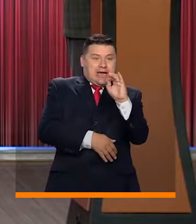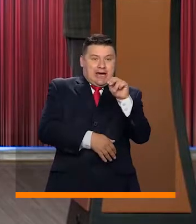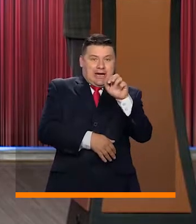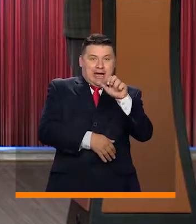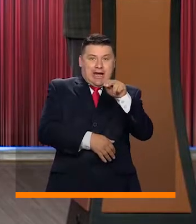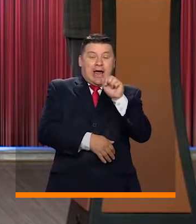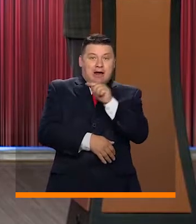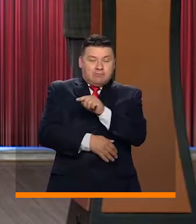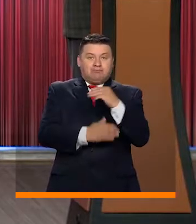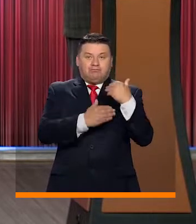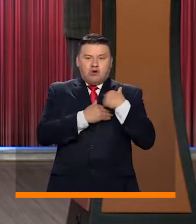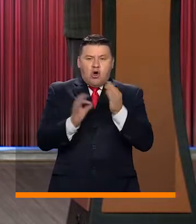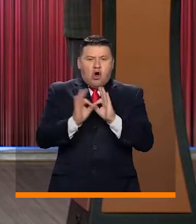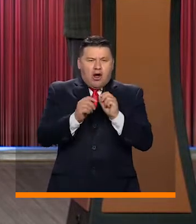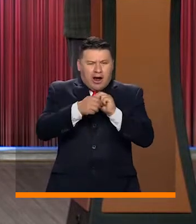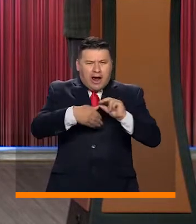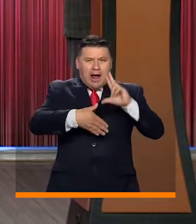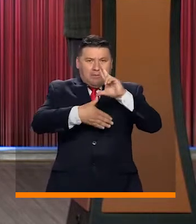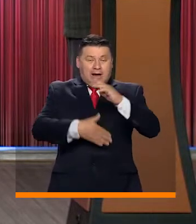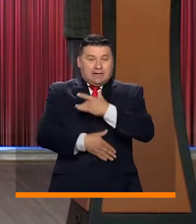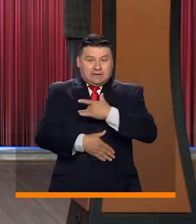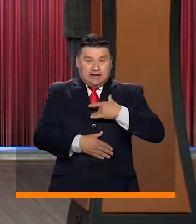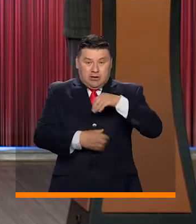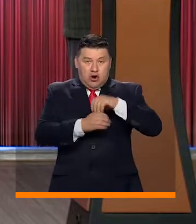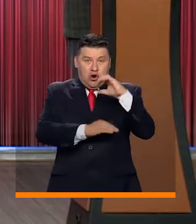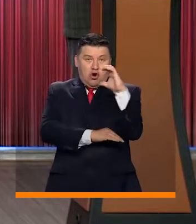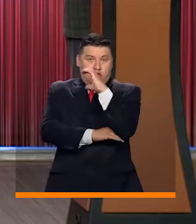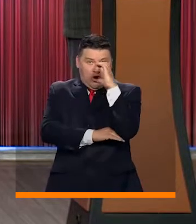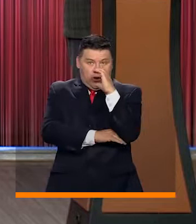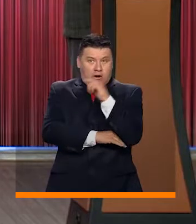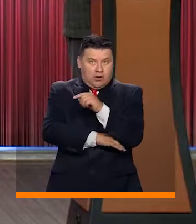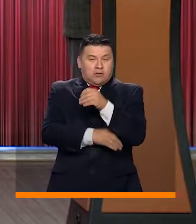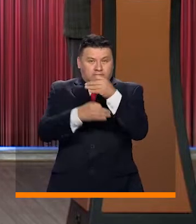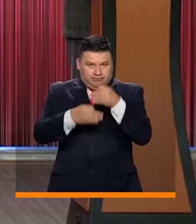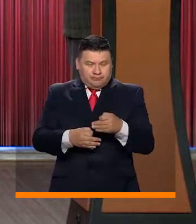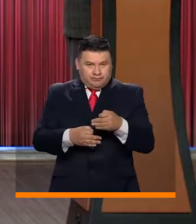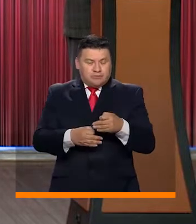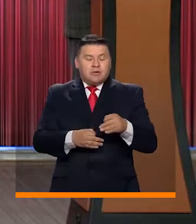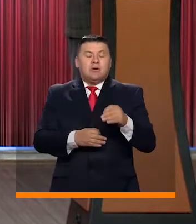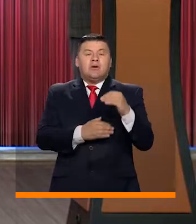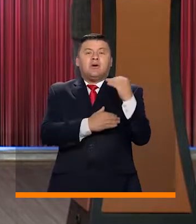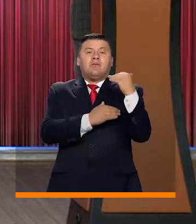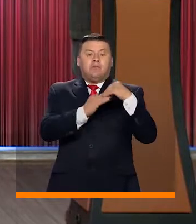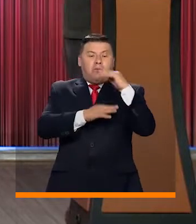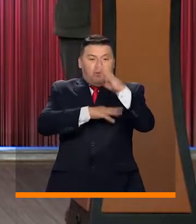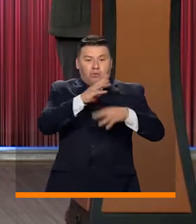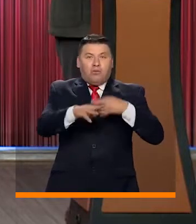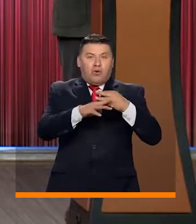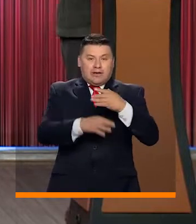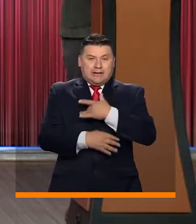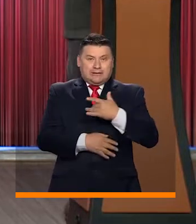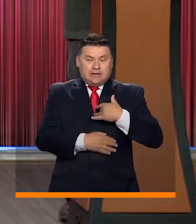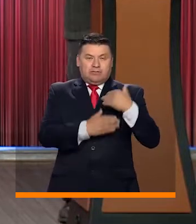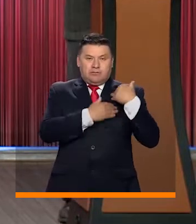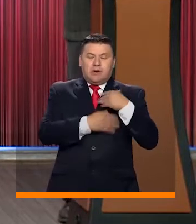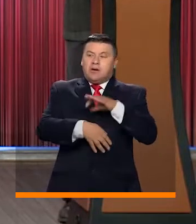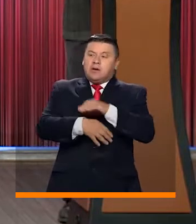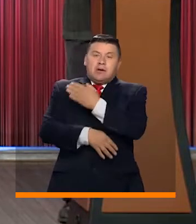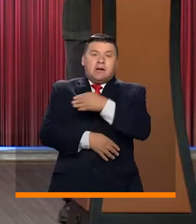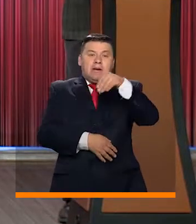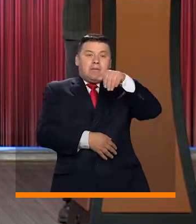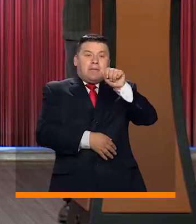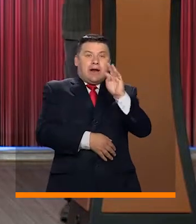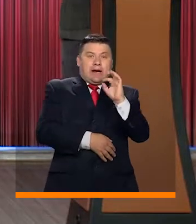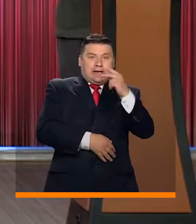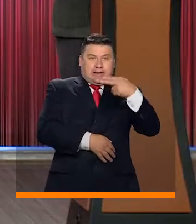Gina Tambini, representante de la Organización Panamericana de la Salud en Colombia, que es la oficina regional de la Organización Mundial de la Salud, y a la